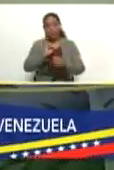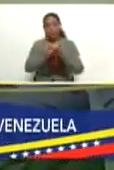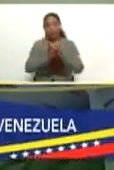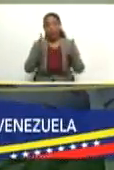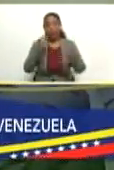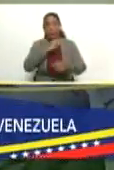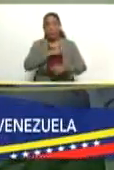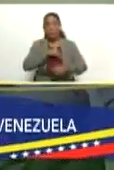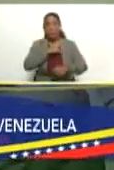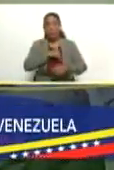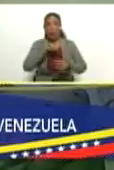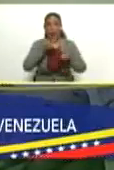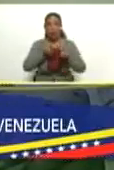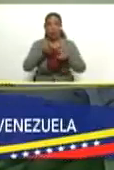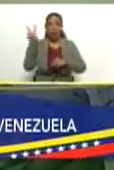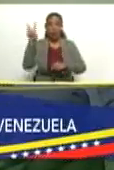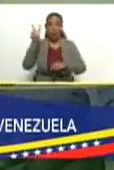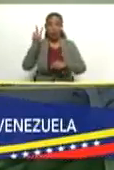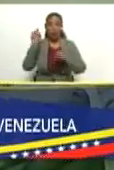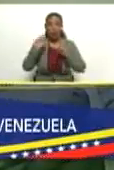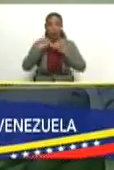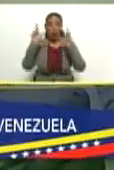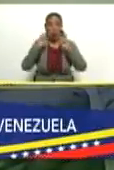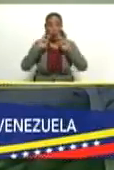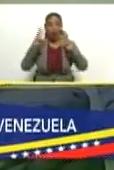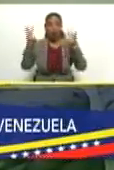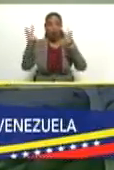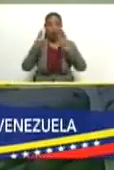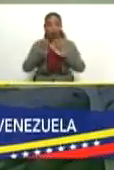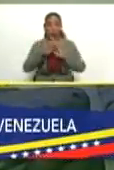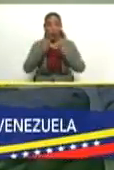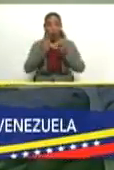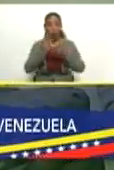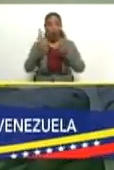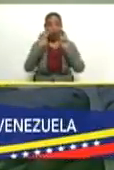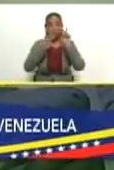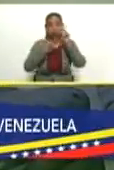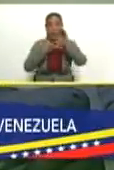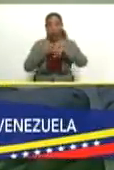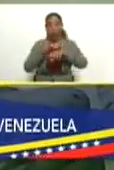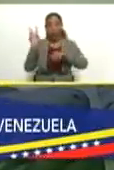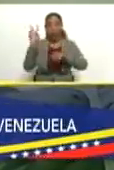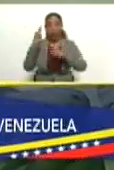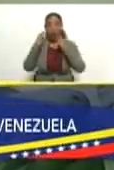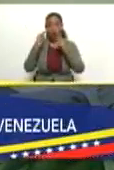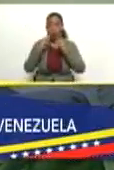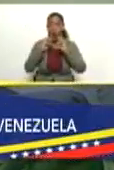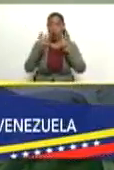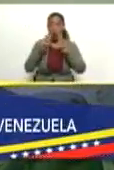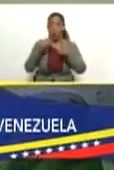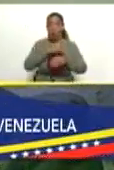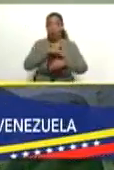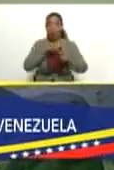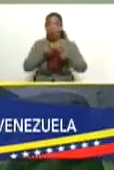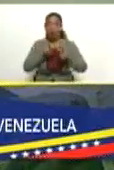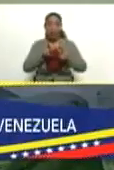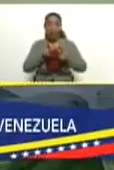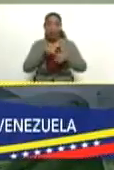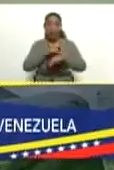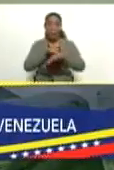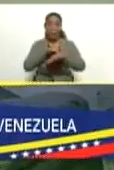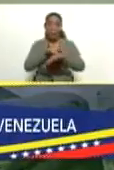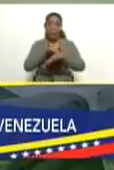misión Vivienda Venezuela es admirada en el mundo hoy por hoy, ¿no? Recientemente el ministro estuvo en un encuentro internacional, yo